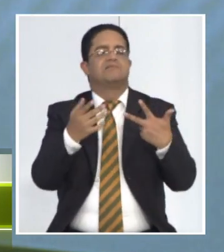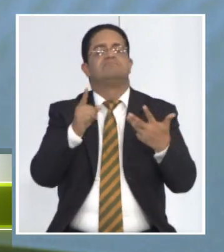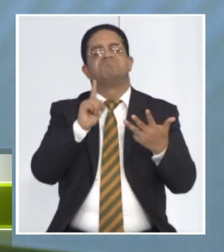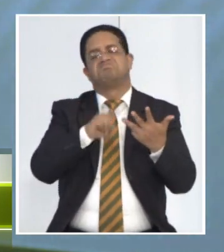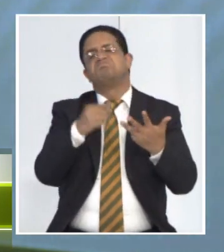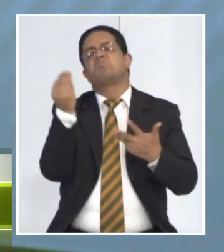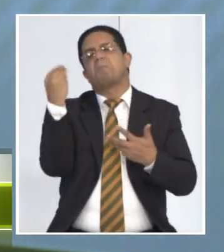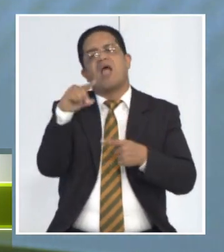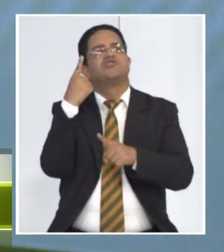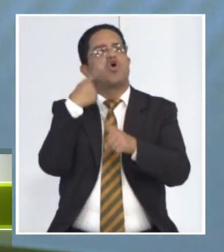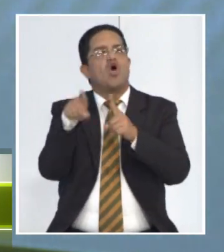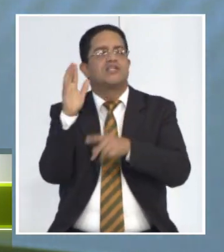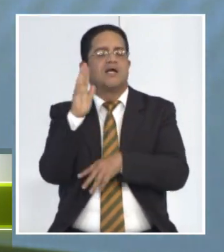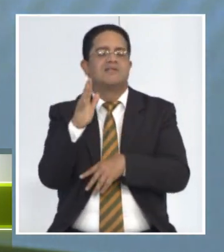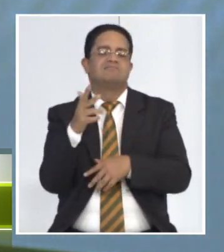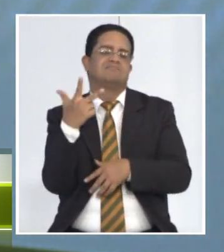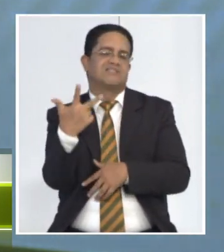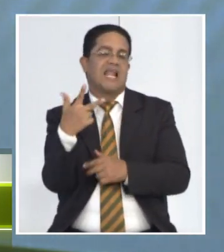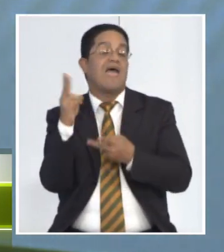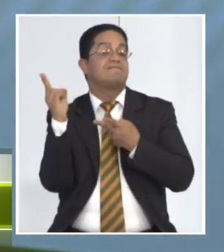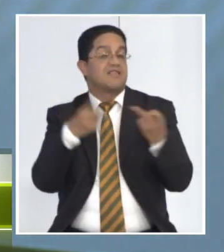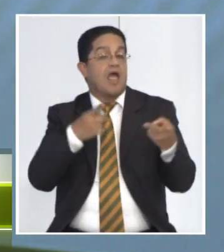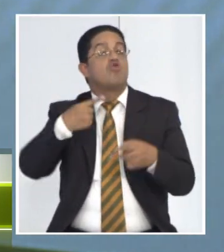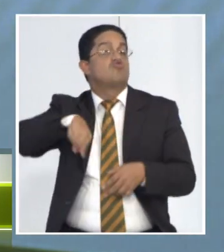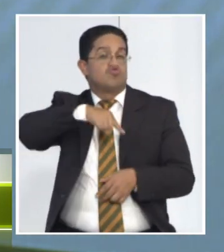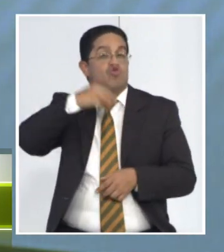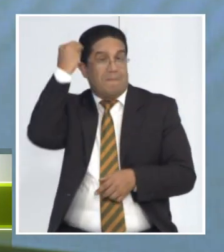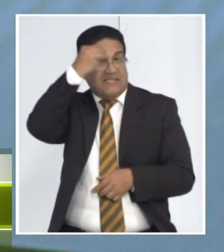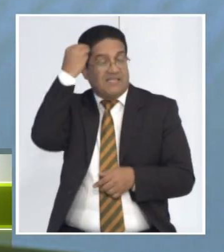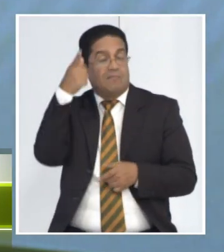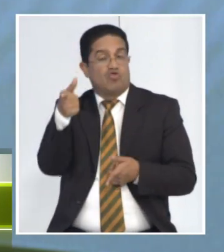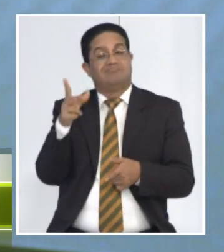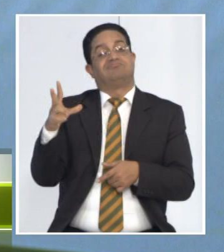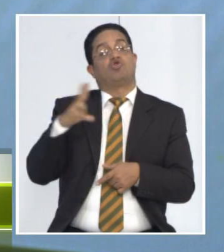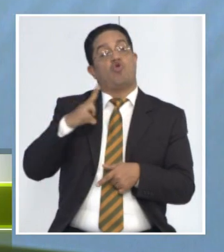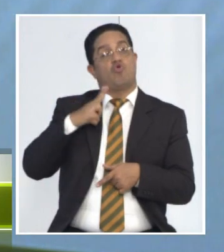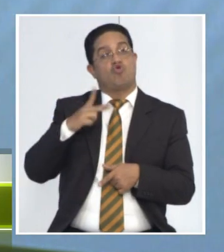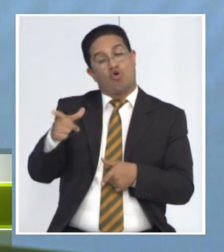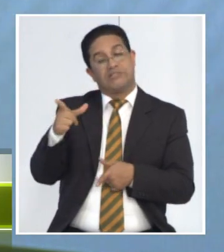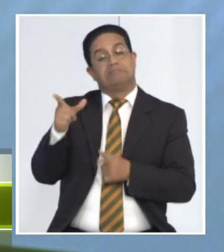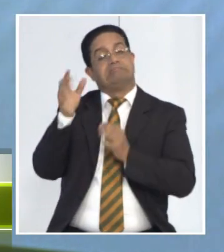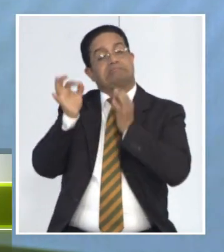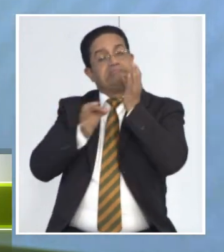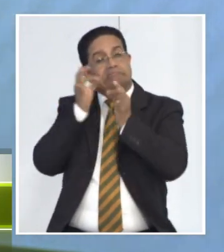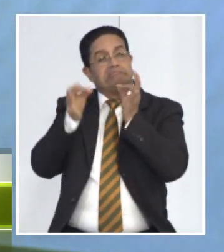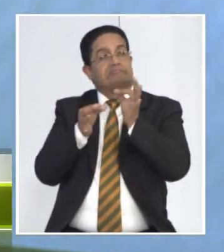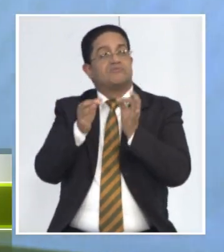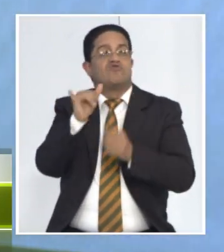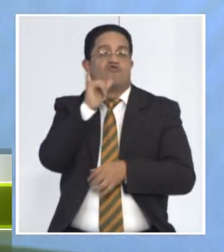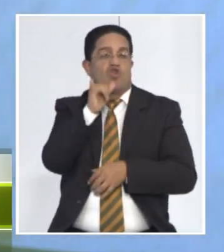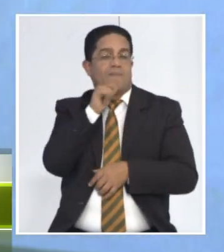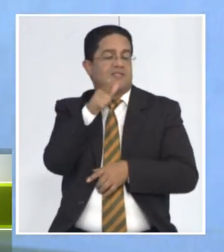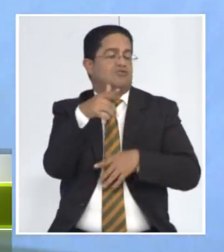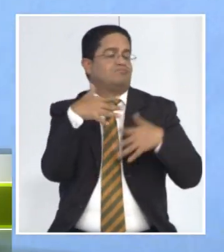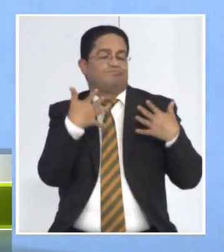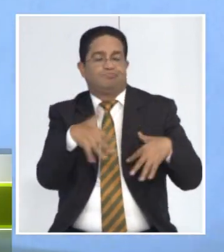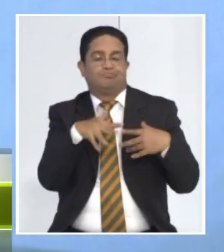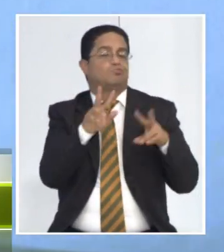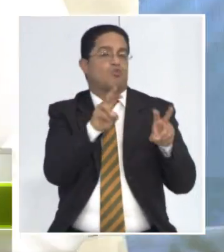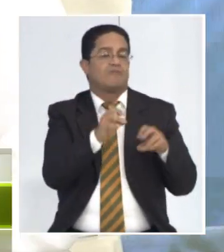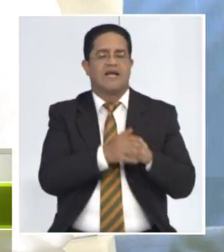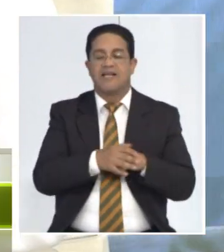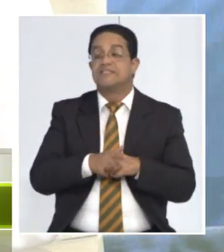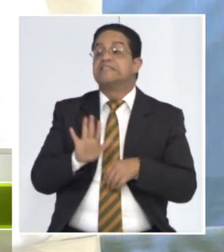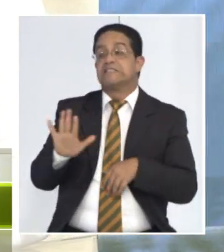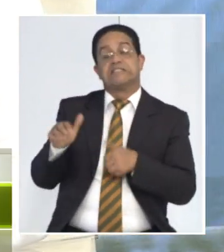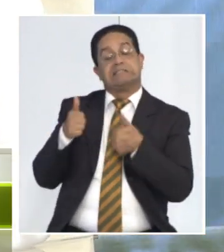pues trajimos 3 invitados que nosotros consideramos de lujo para que nos actualicen en temas que están en boga, ¿no? Por